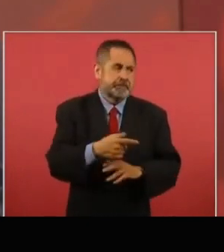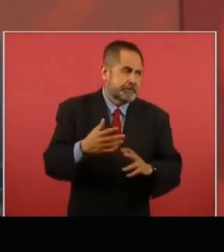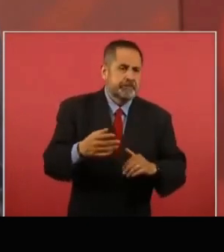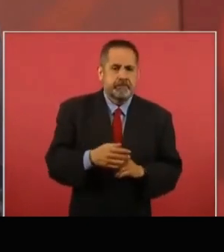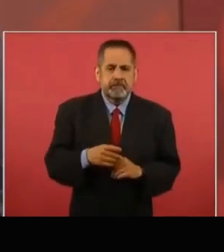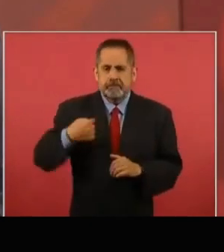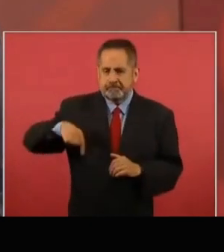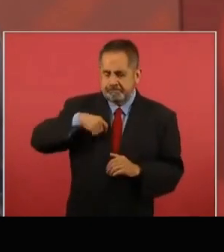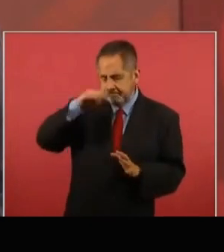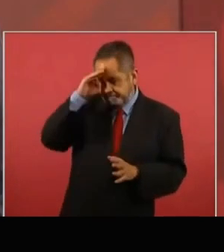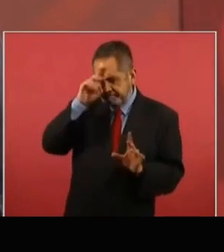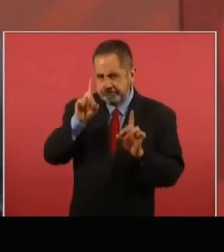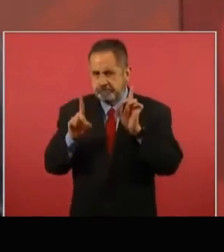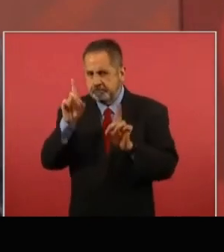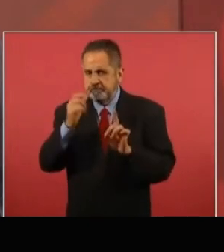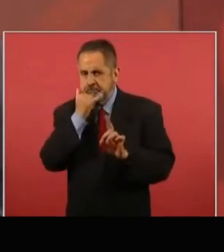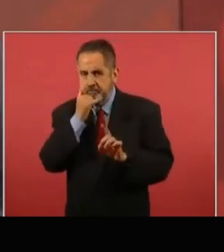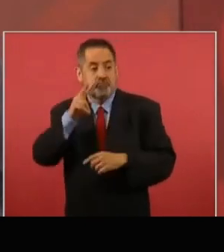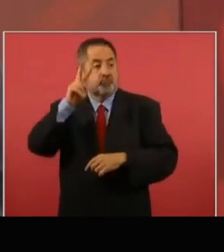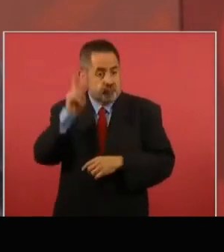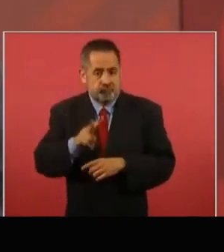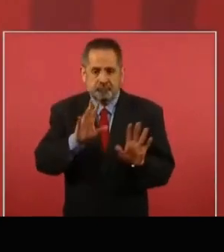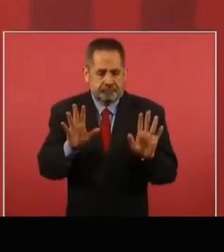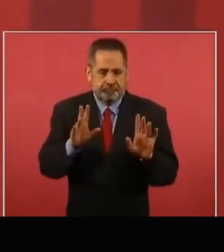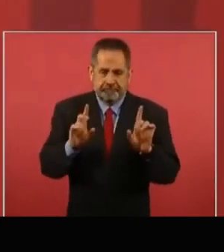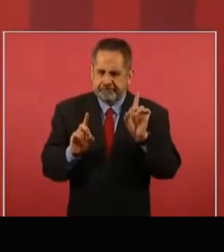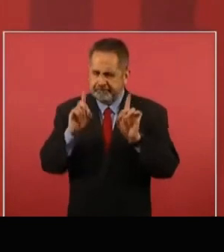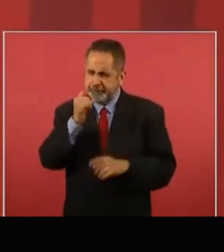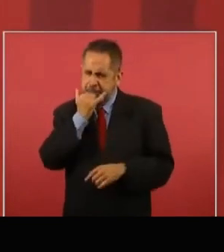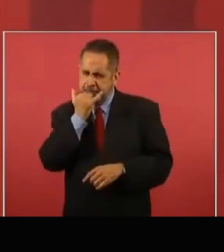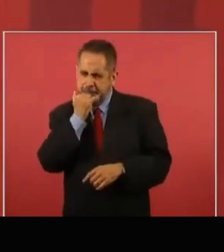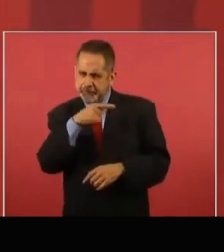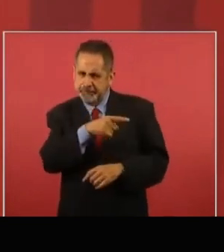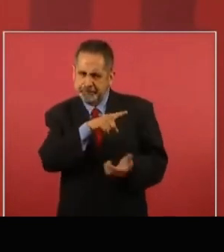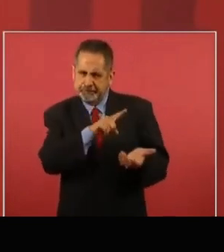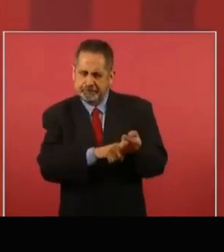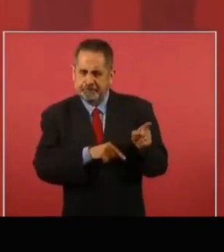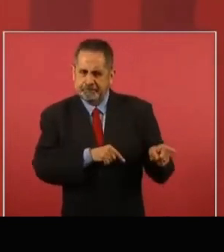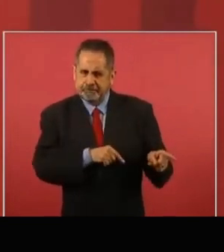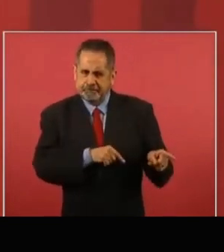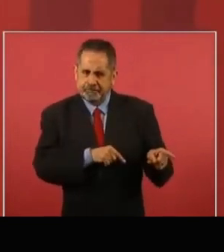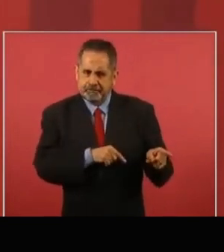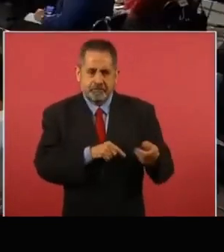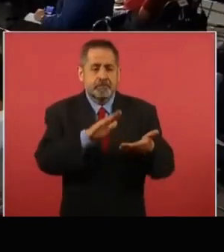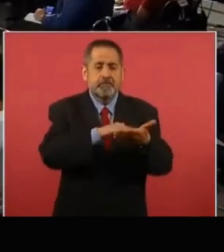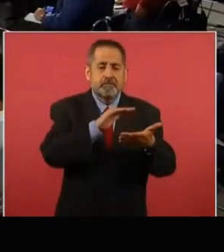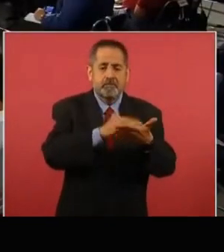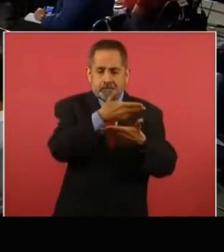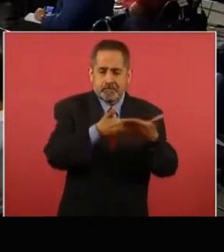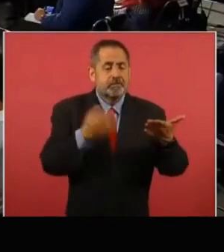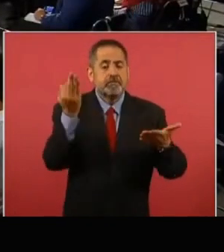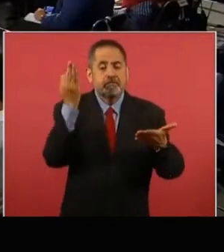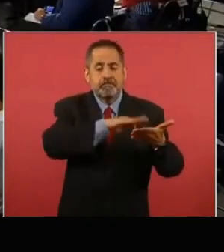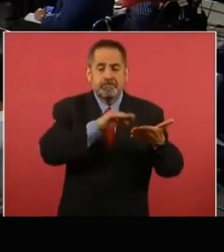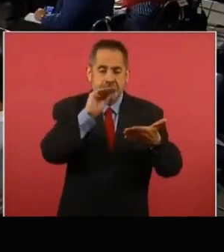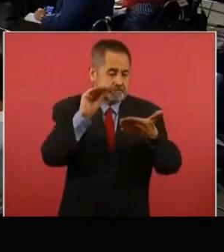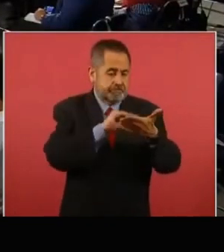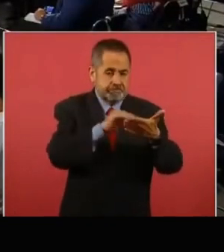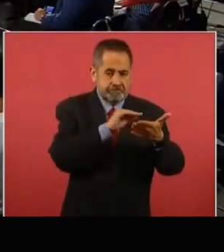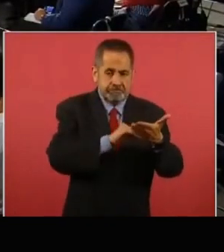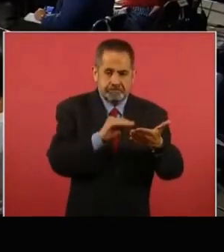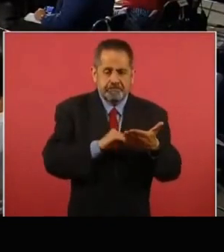presumimos no quiero adelantar de que hubo falsificación de documentos